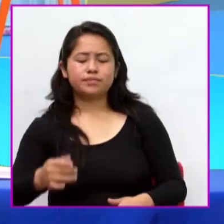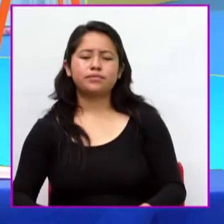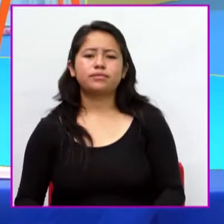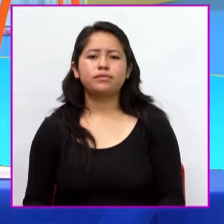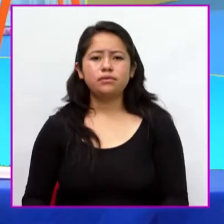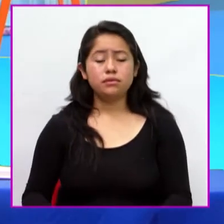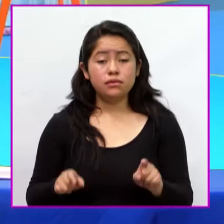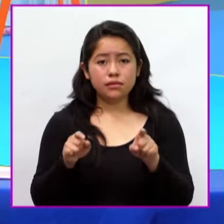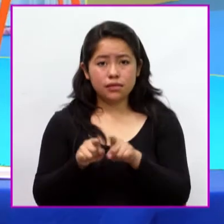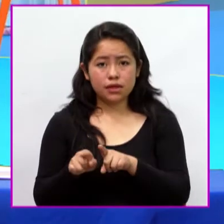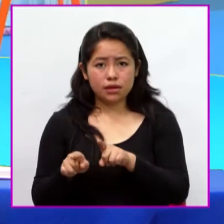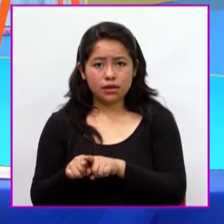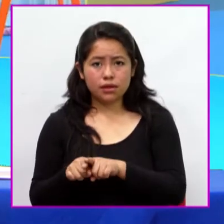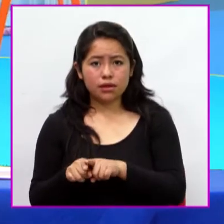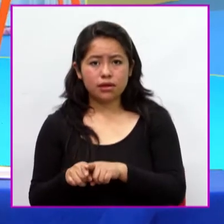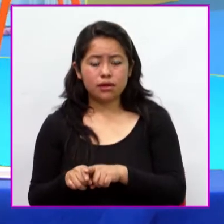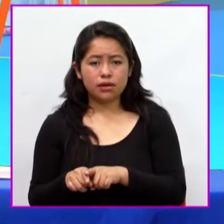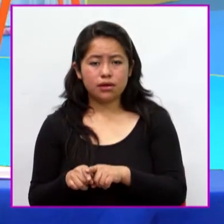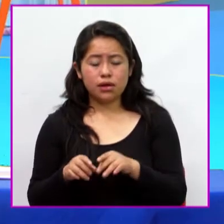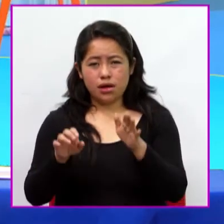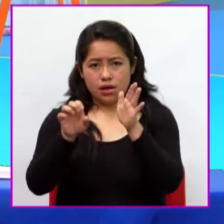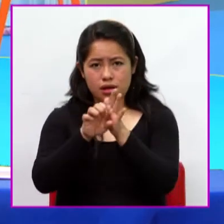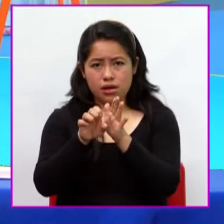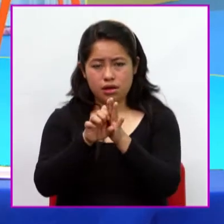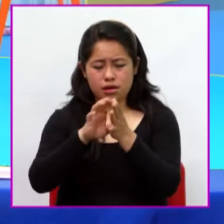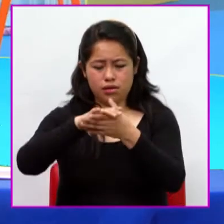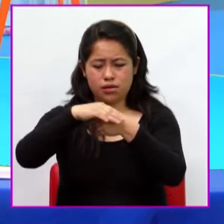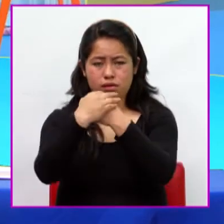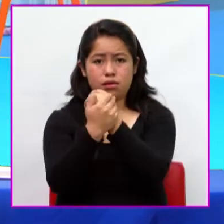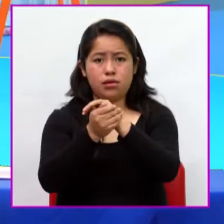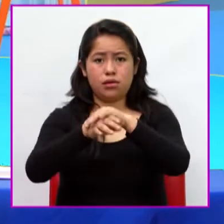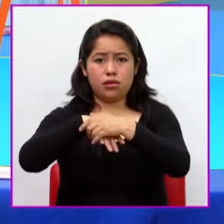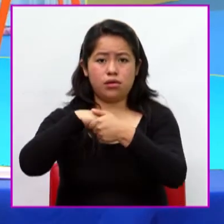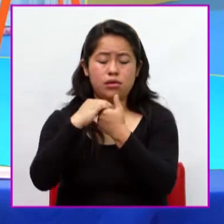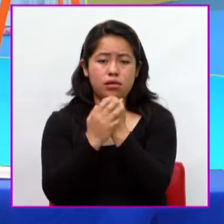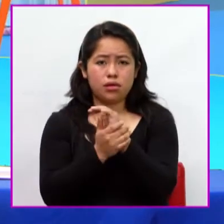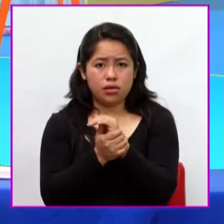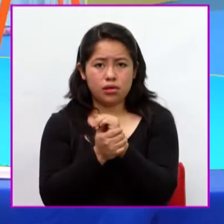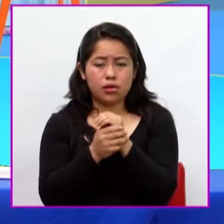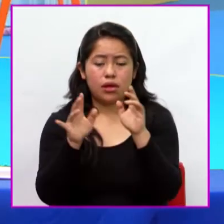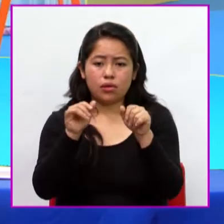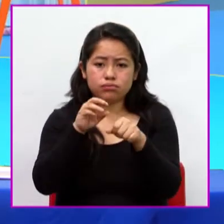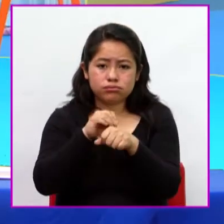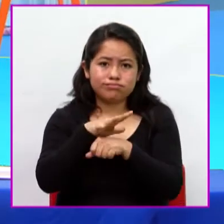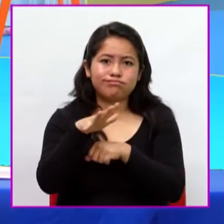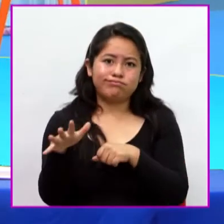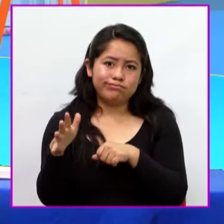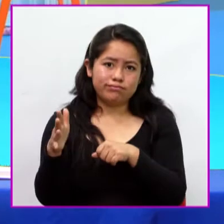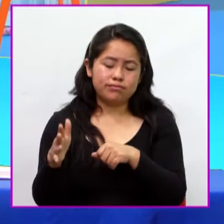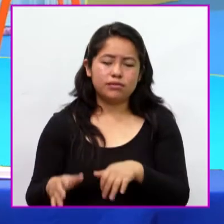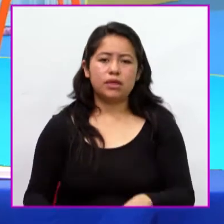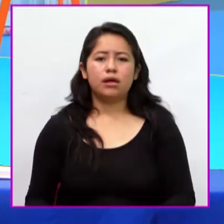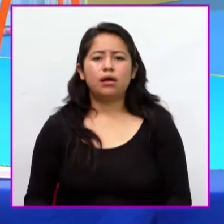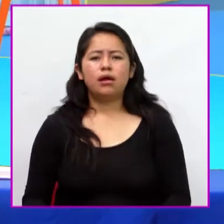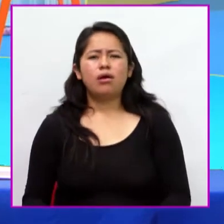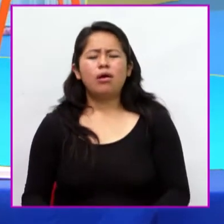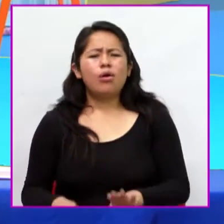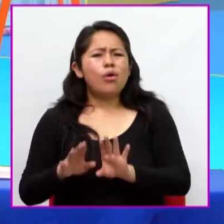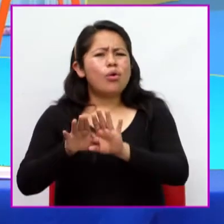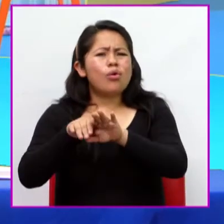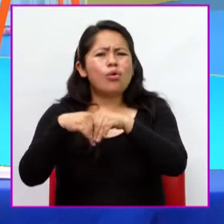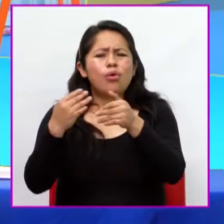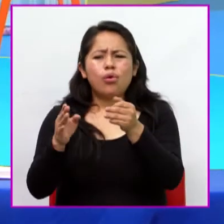diseminar porque no te lavas las manos, ¿está bien? Entonces, Ahora, ¿cómo puede prevenir una